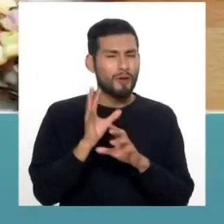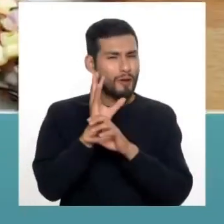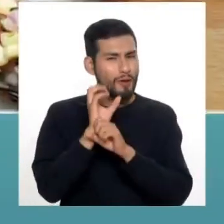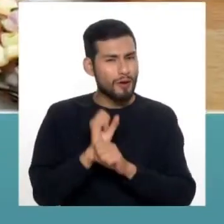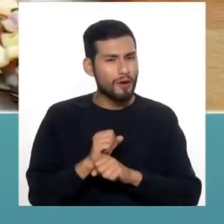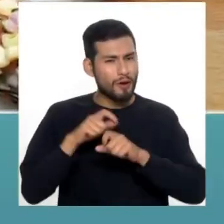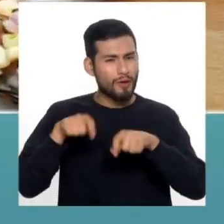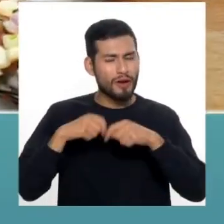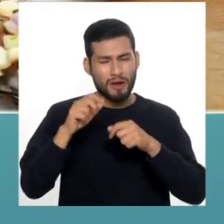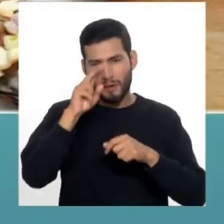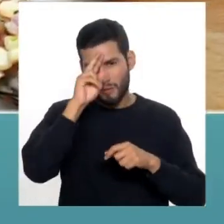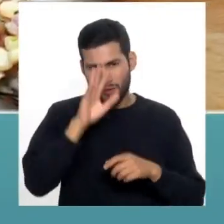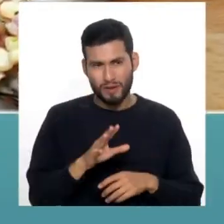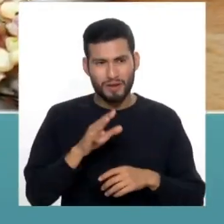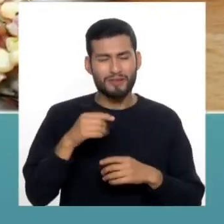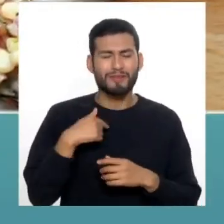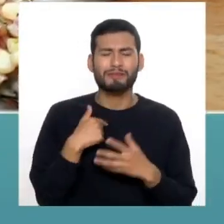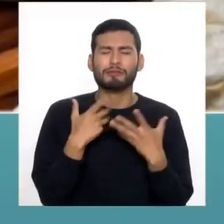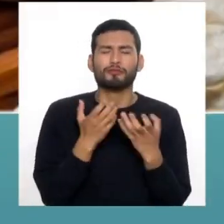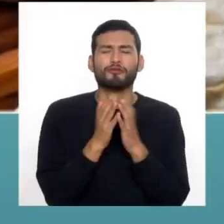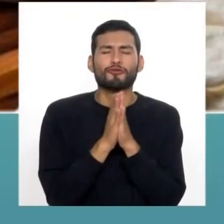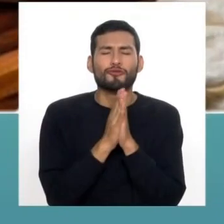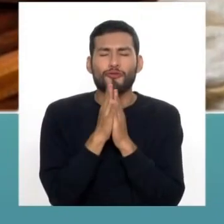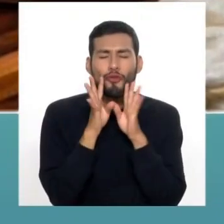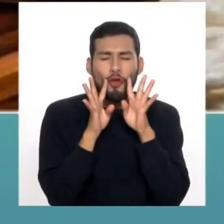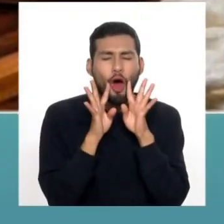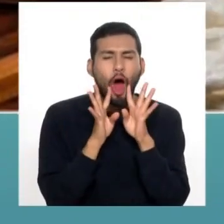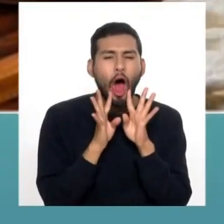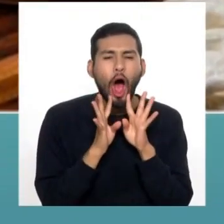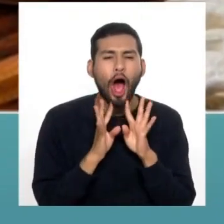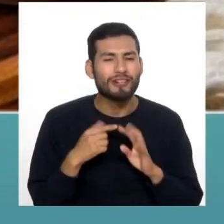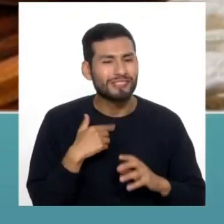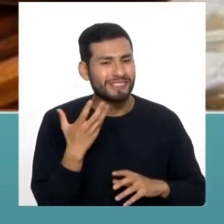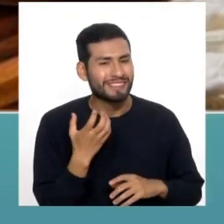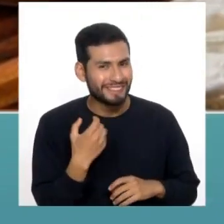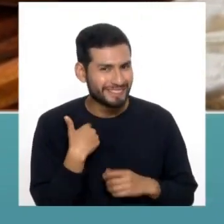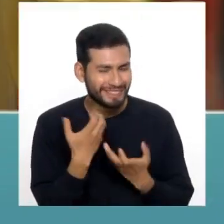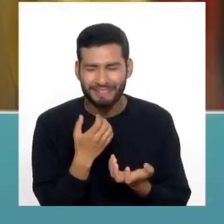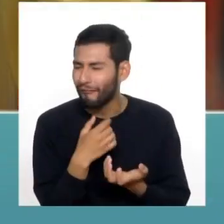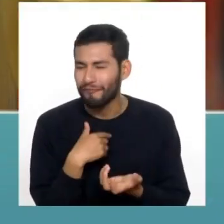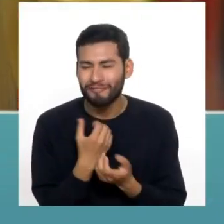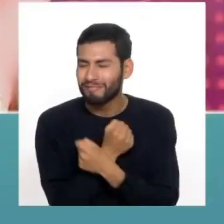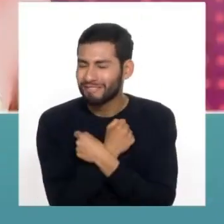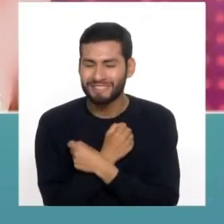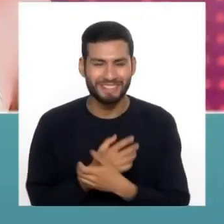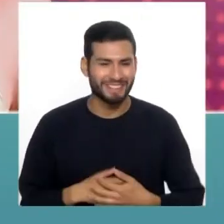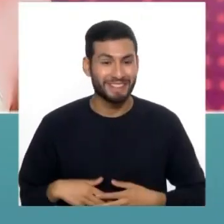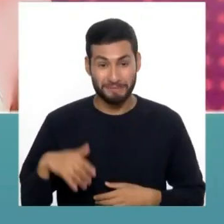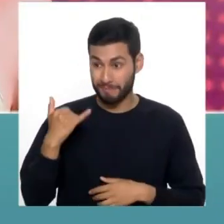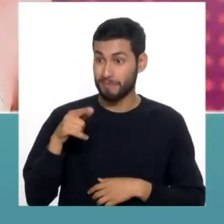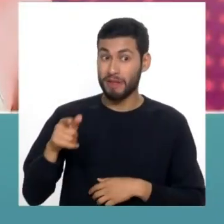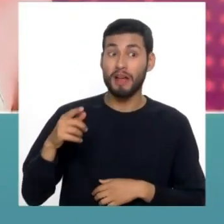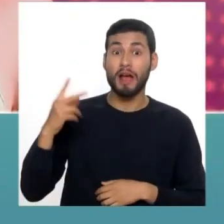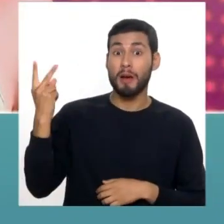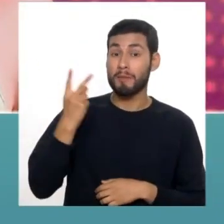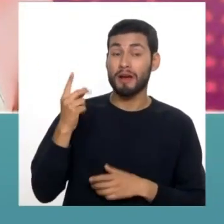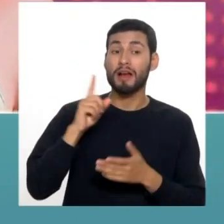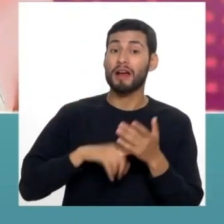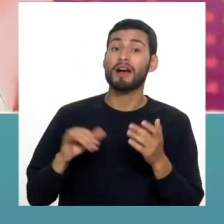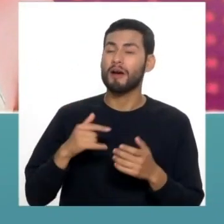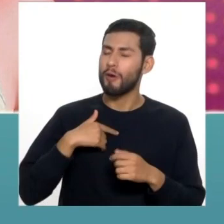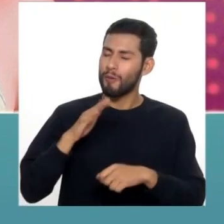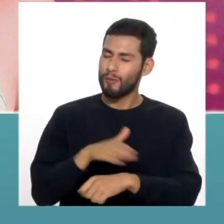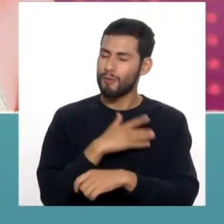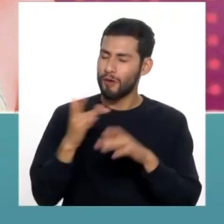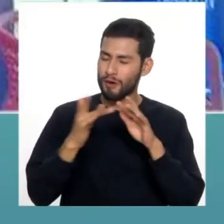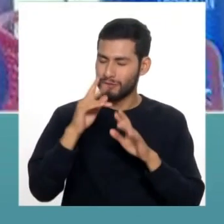la cocina peruana. Me quiero morir. Qué rico vamos a comer hoy día. Muy bien, y como cada viernes no puede faltar la música en